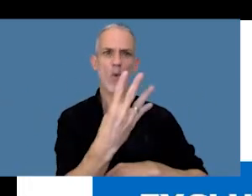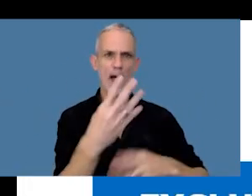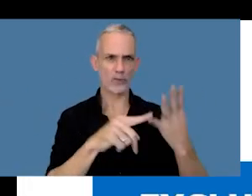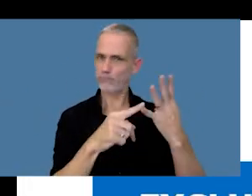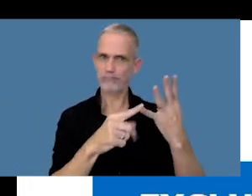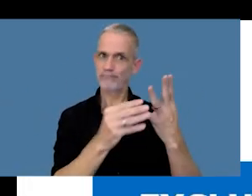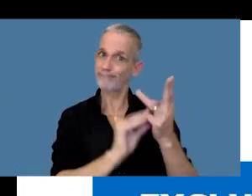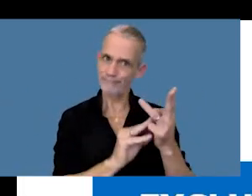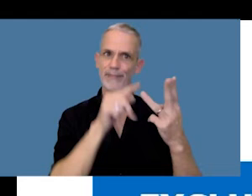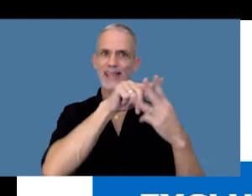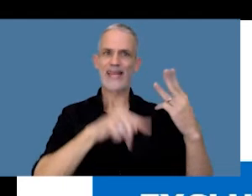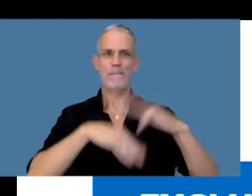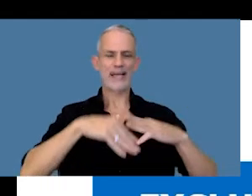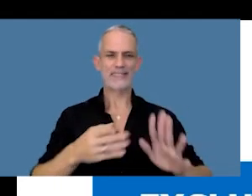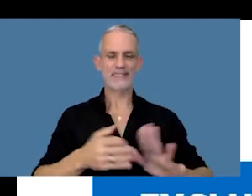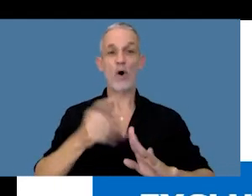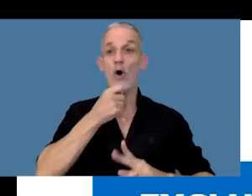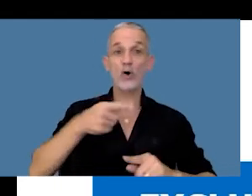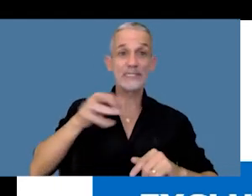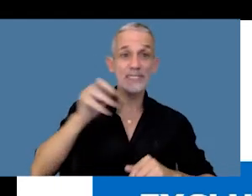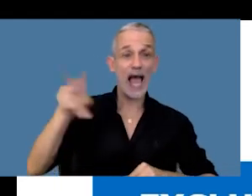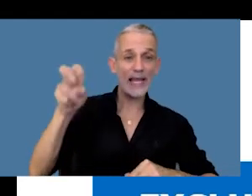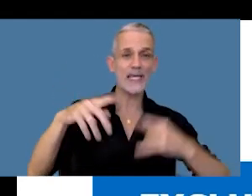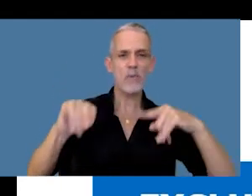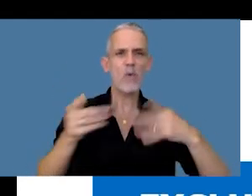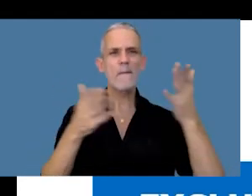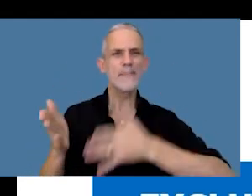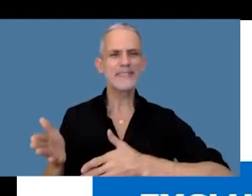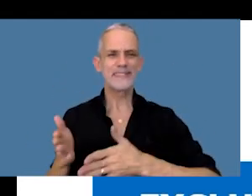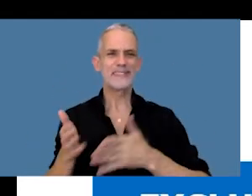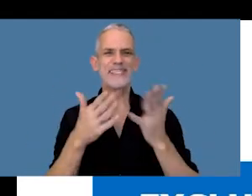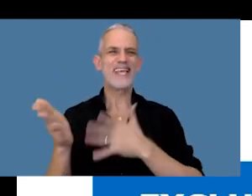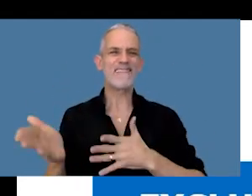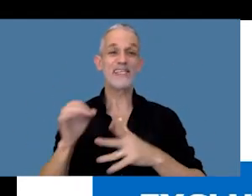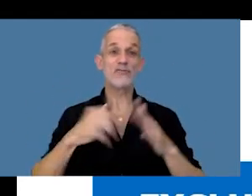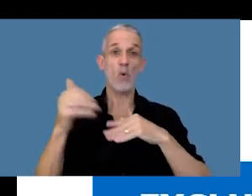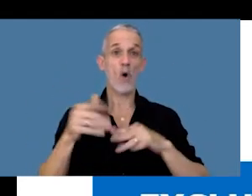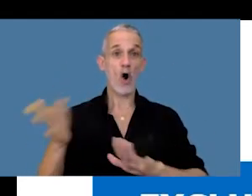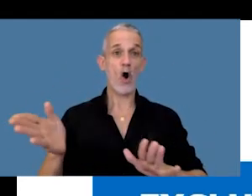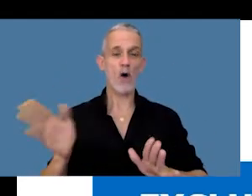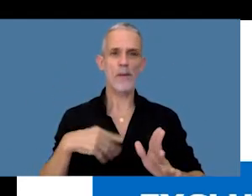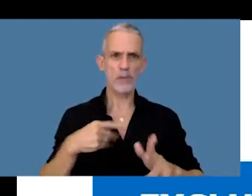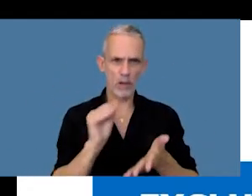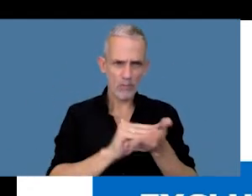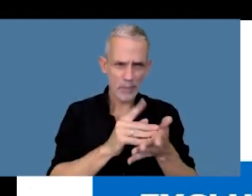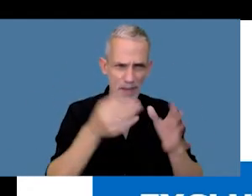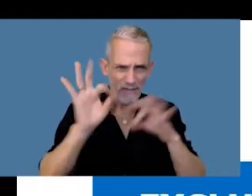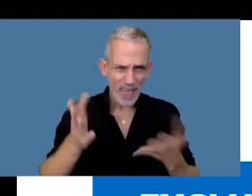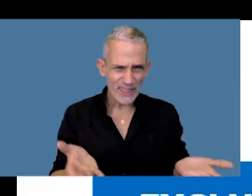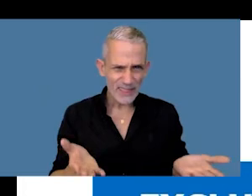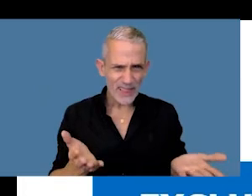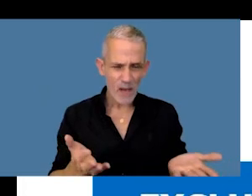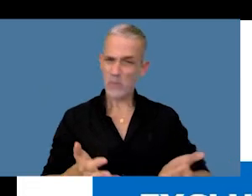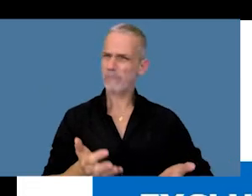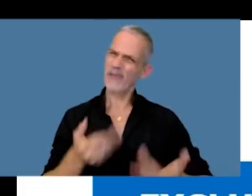Se realizan locaciones y o prestaciones de servicio u obras estando categorizado como venta de cosas muebles. Esta no es muy